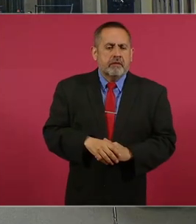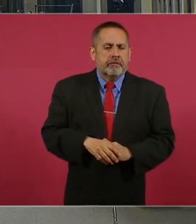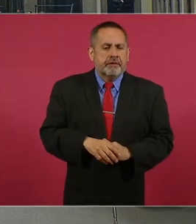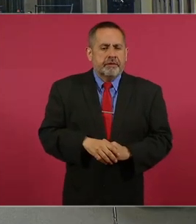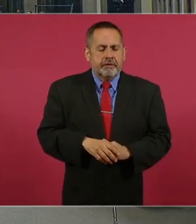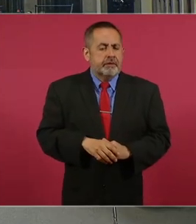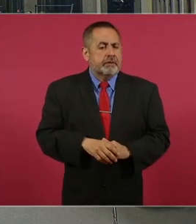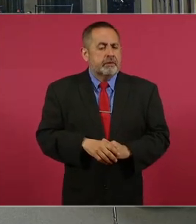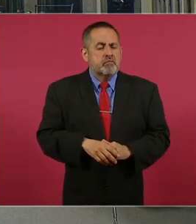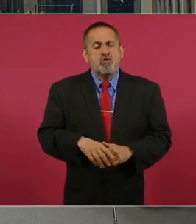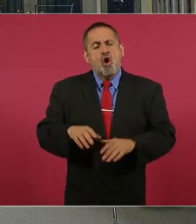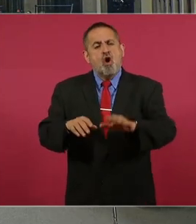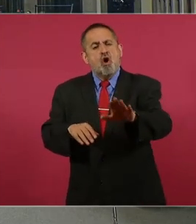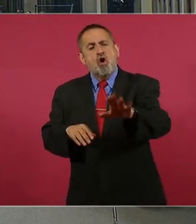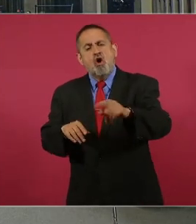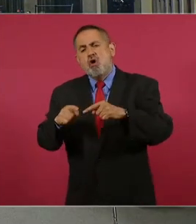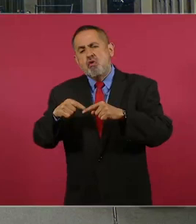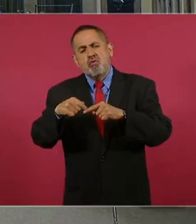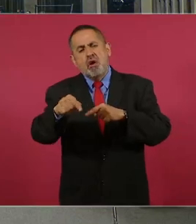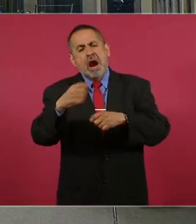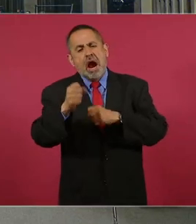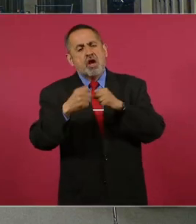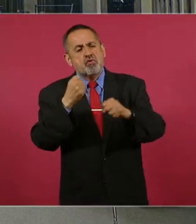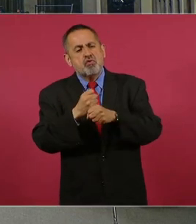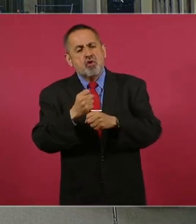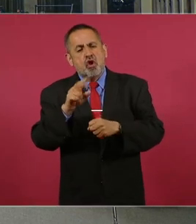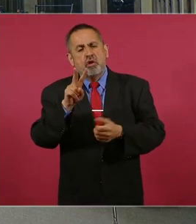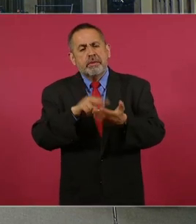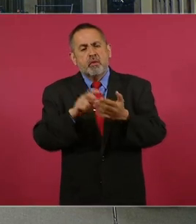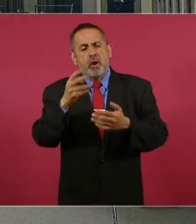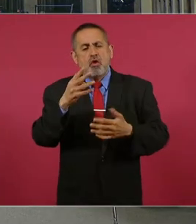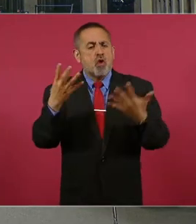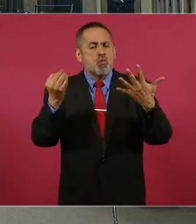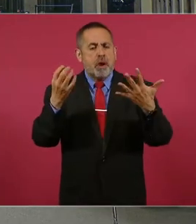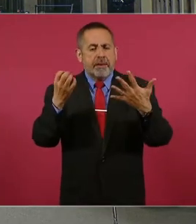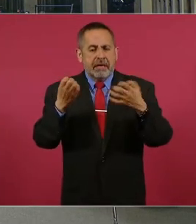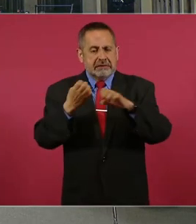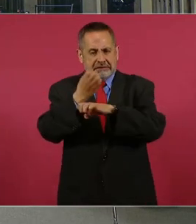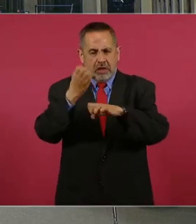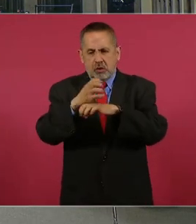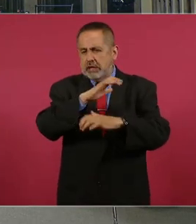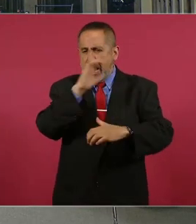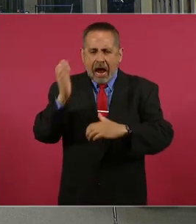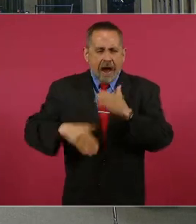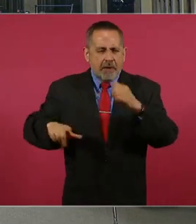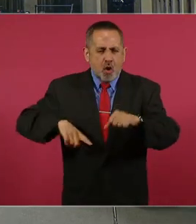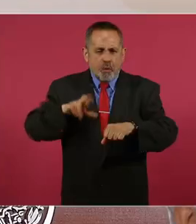estatales que concluyen 2024, que son 9 estados. Ah, ellos saben